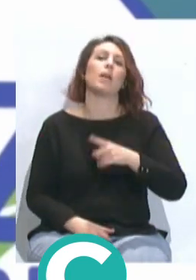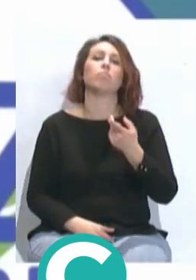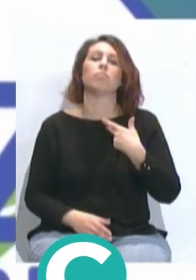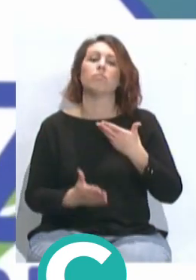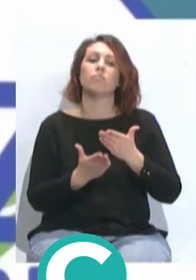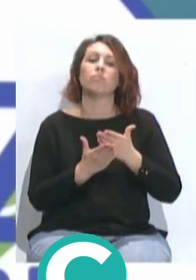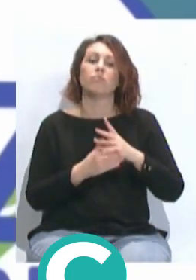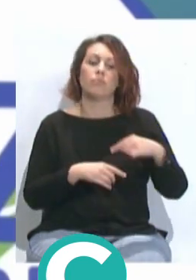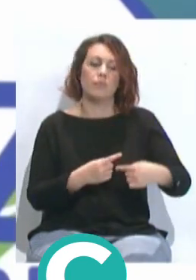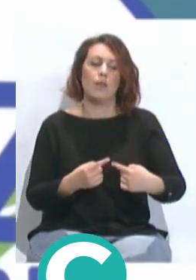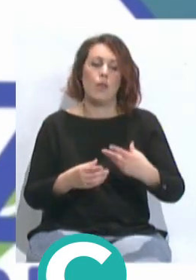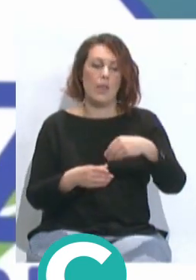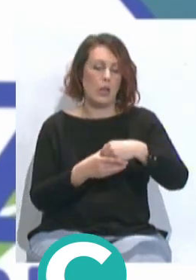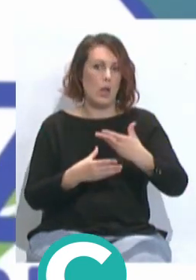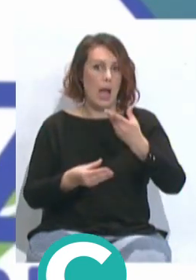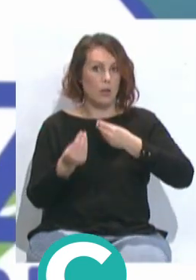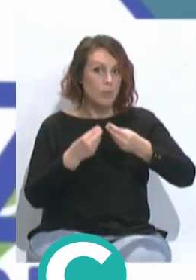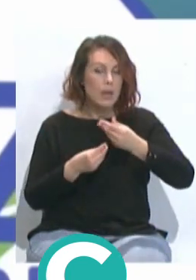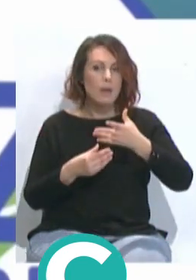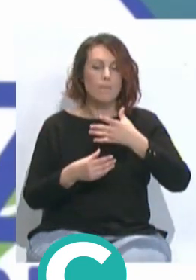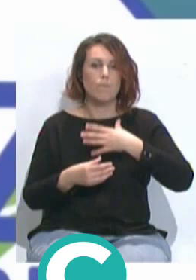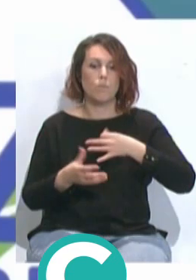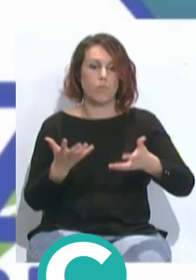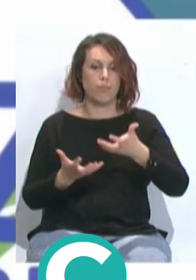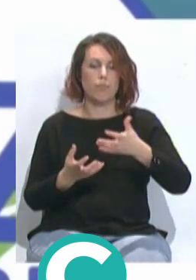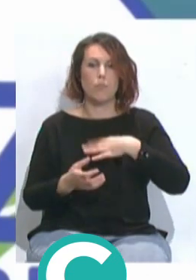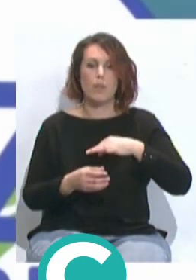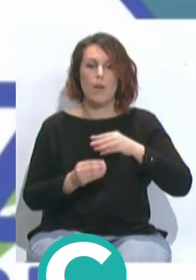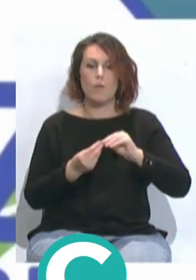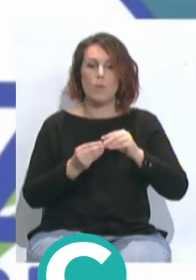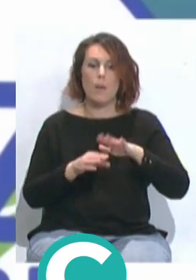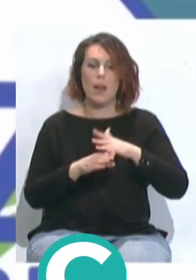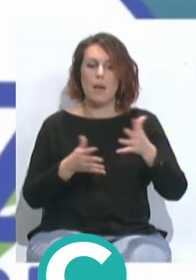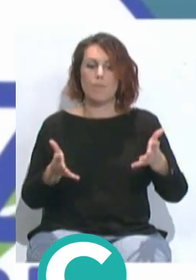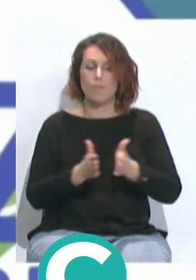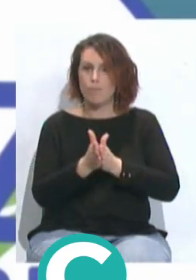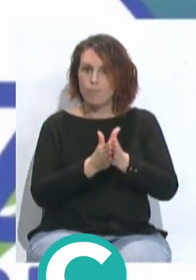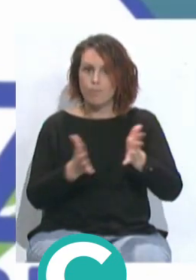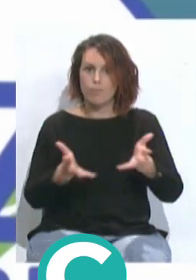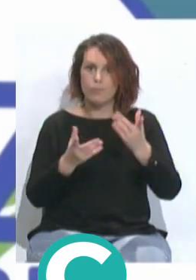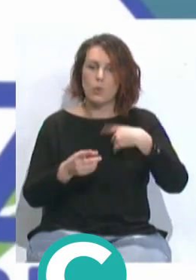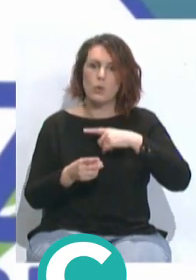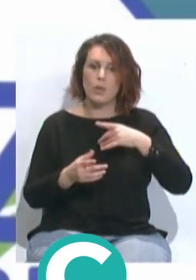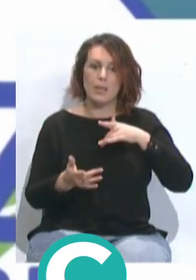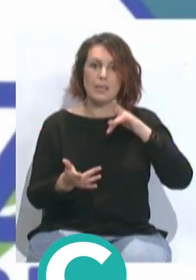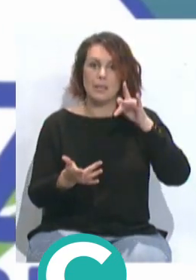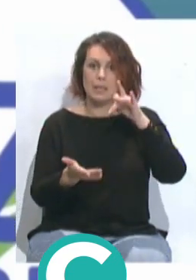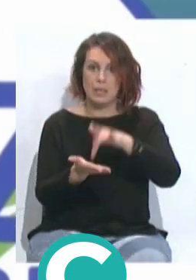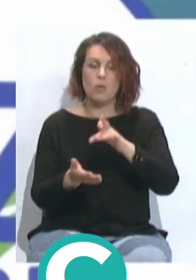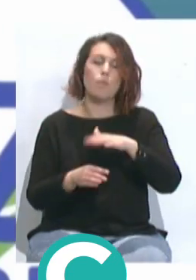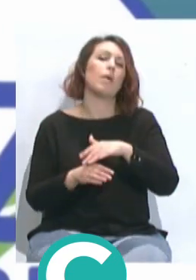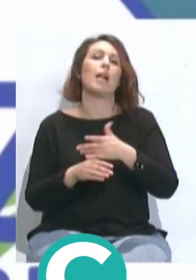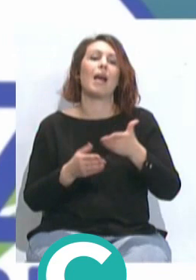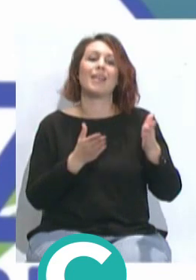derivados en la gastronomía que puede ser una manera de promocionar nuestro destino de romper la estacionalidad y también ser un